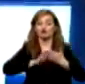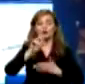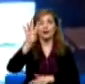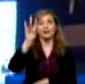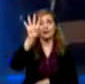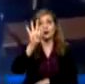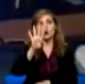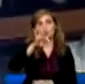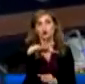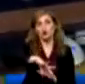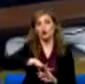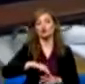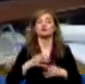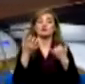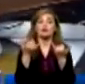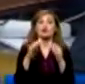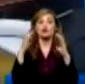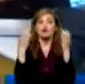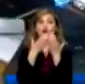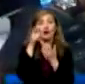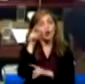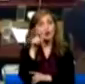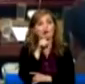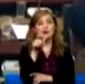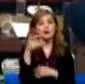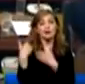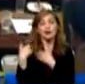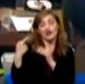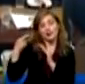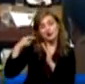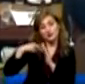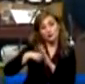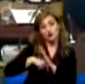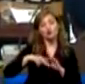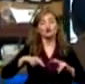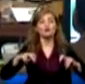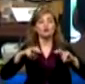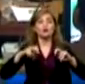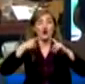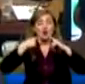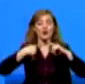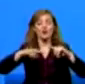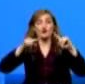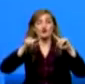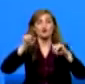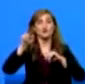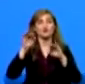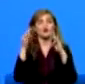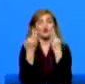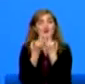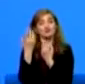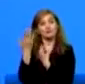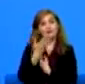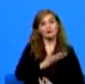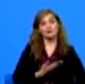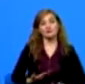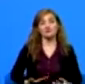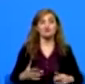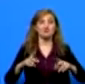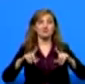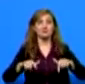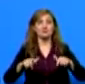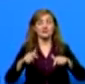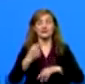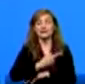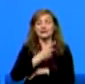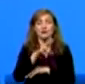74 votos y ahora la Comisión de Fiscalización deberá investigar la publicación que señala a los familiares del presidente Moreno y en